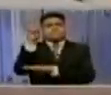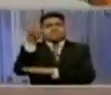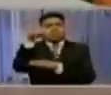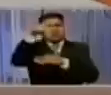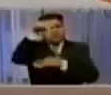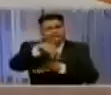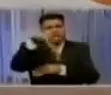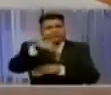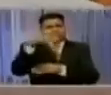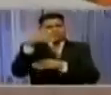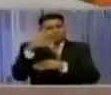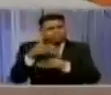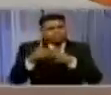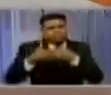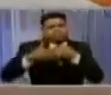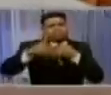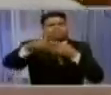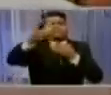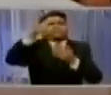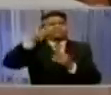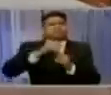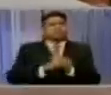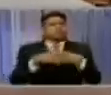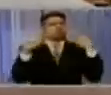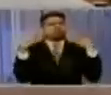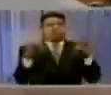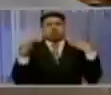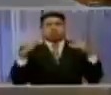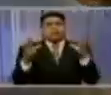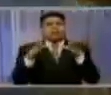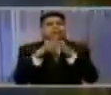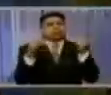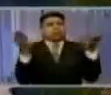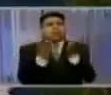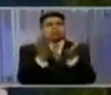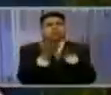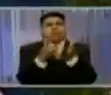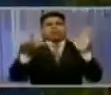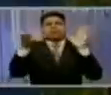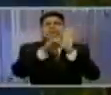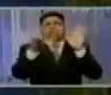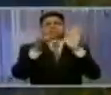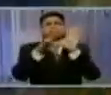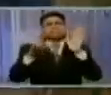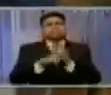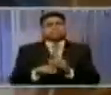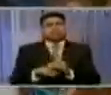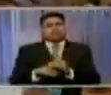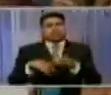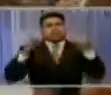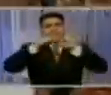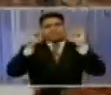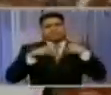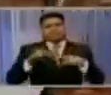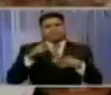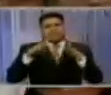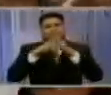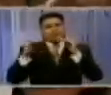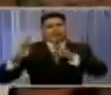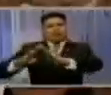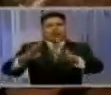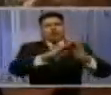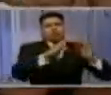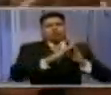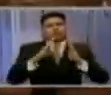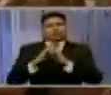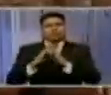retomar las clases normales en todas las escuelas, liceos, para felicidad de la comunidad educativa de